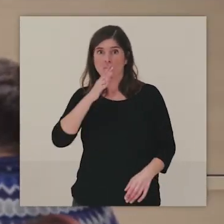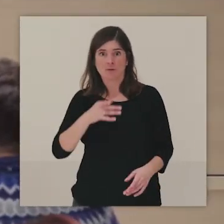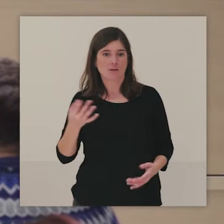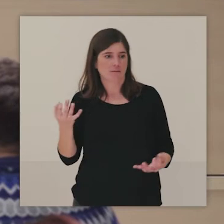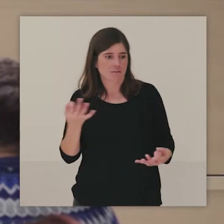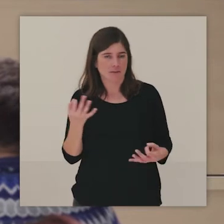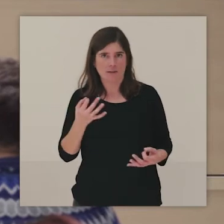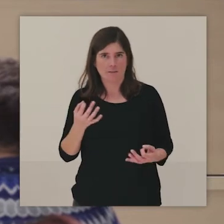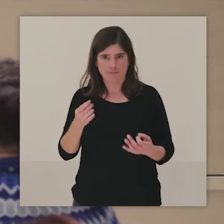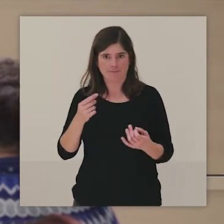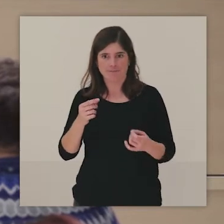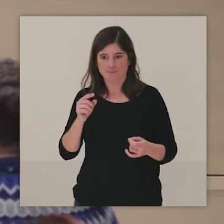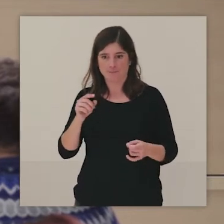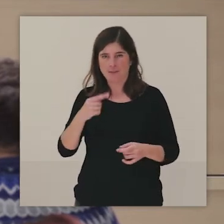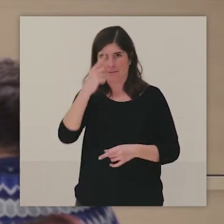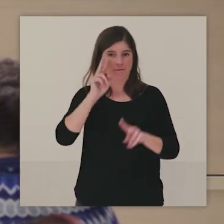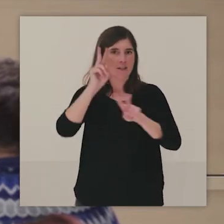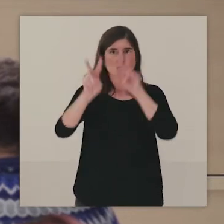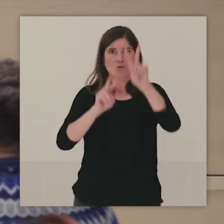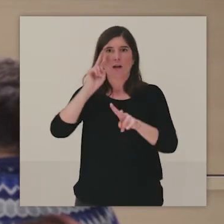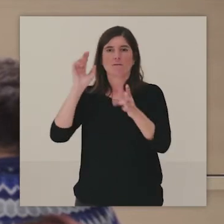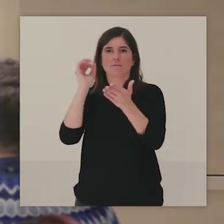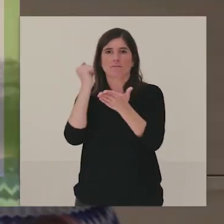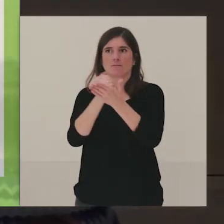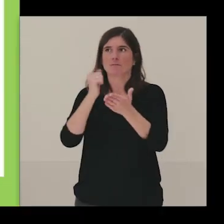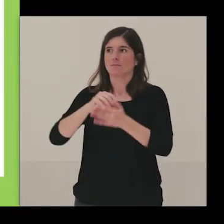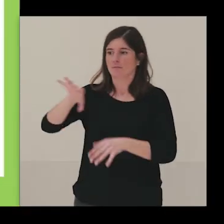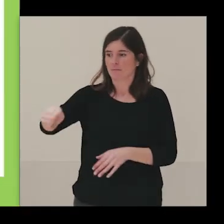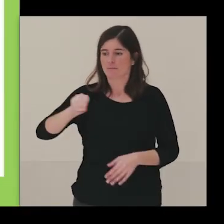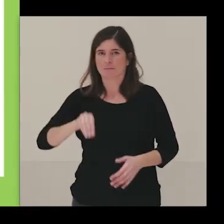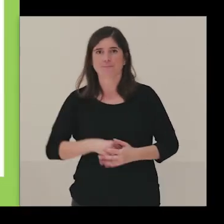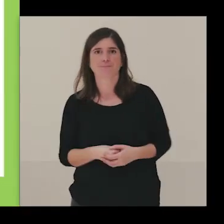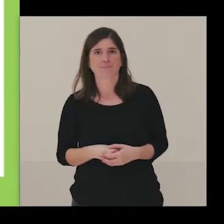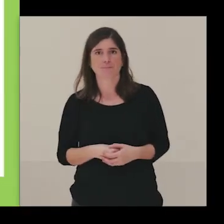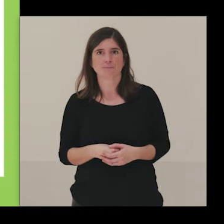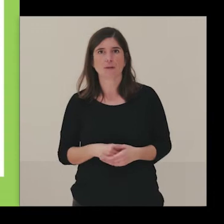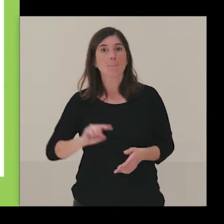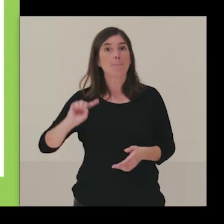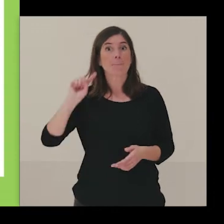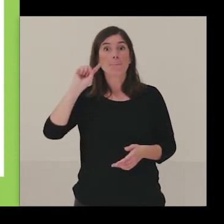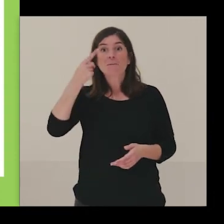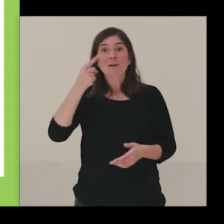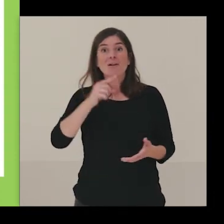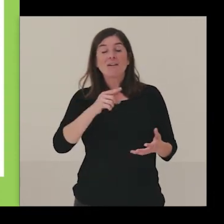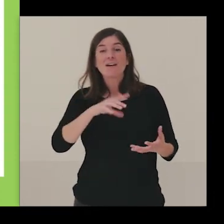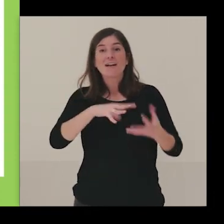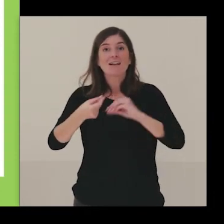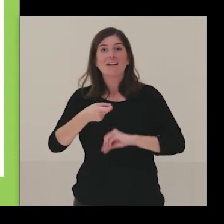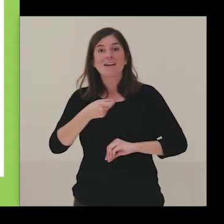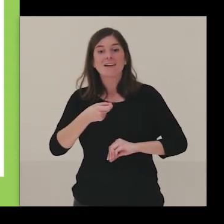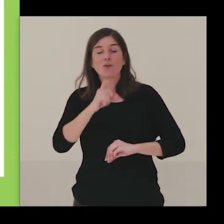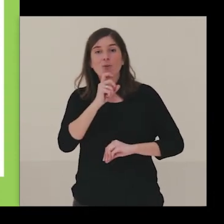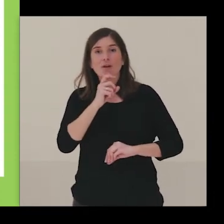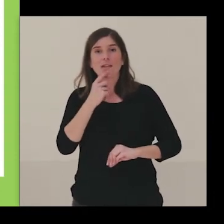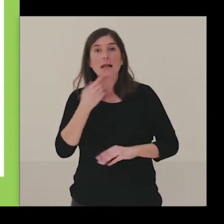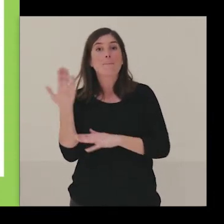identificarlo de alguna manera. Y luego, preséntense, den la bienvenida a quien les va a ver. ¿Quiénes